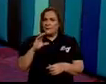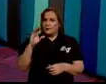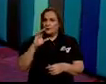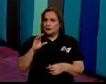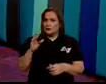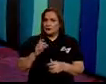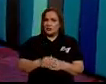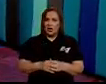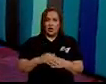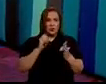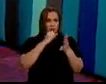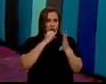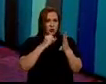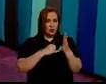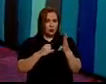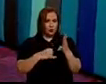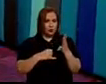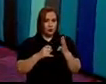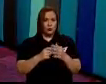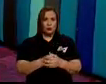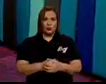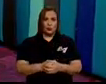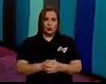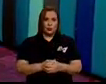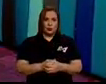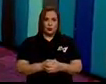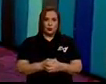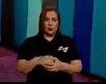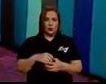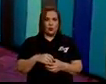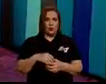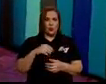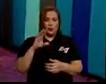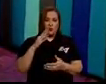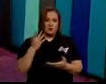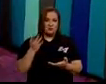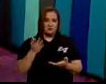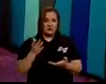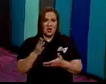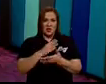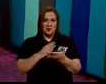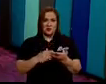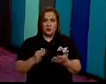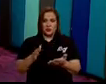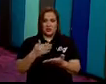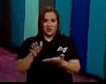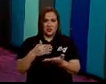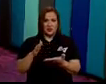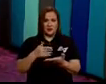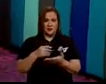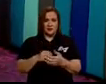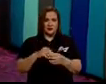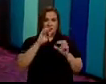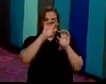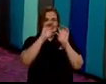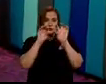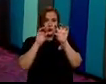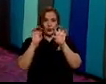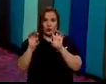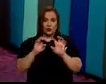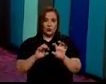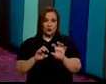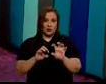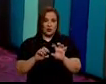ser un dibujo o puede ser que busques en algunas revistas y lo vas colocando de acuerdo a lo que tú